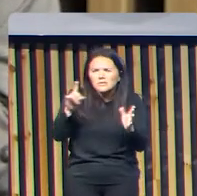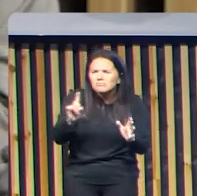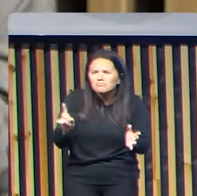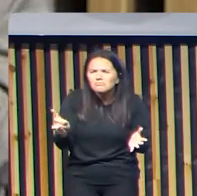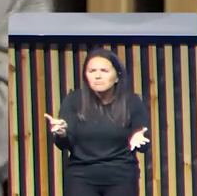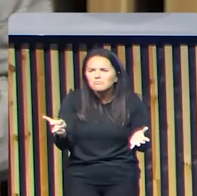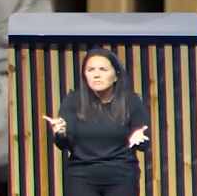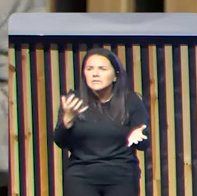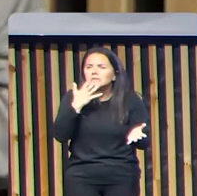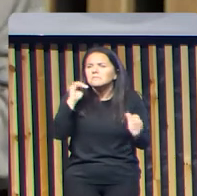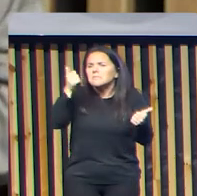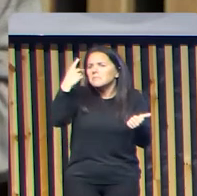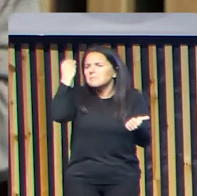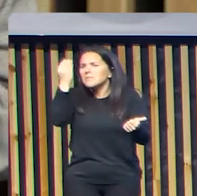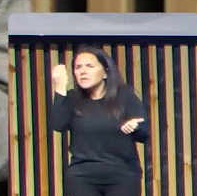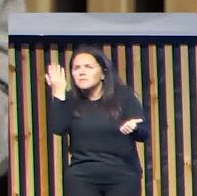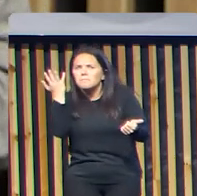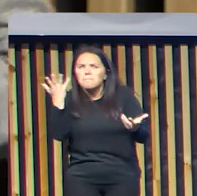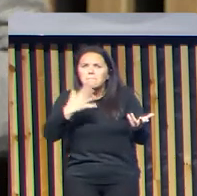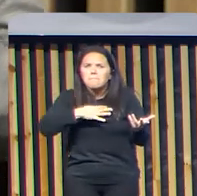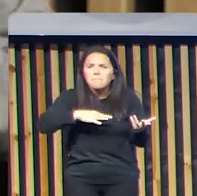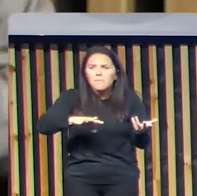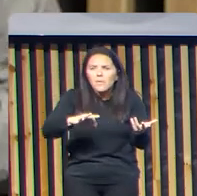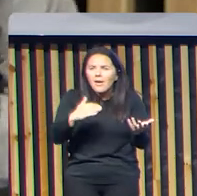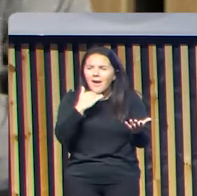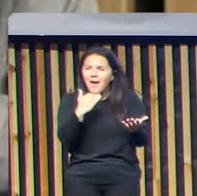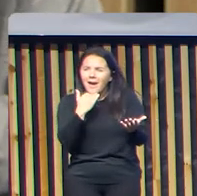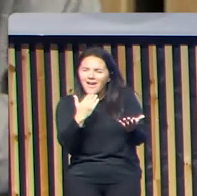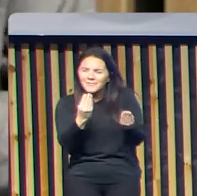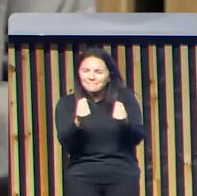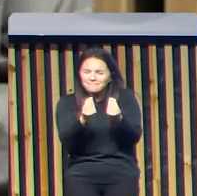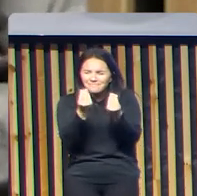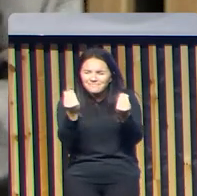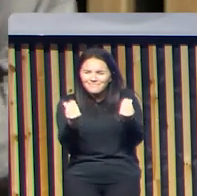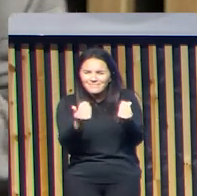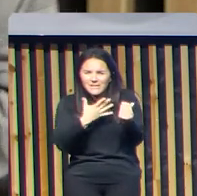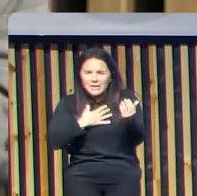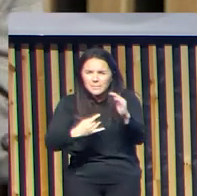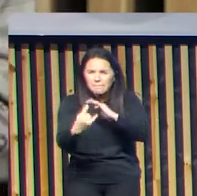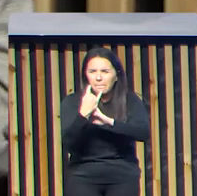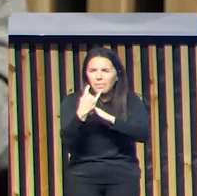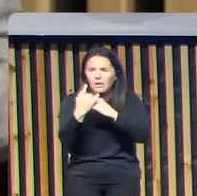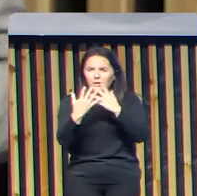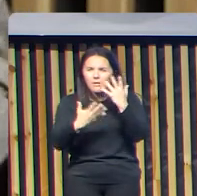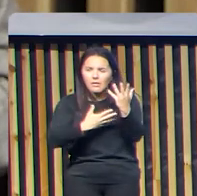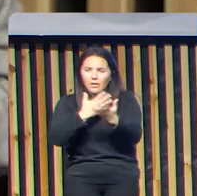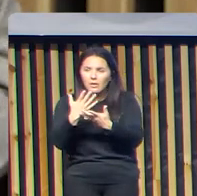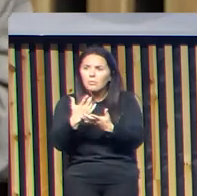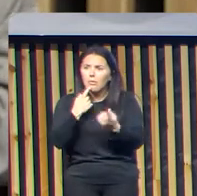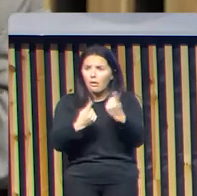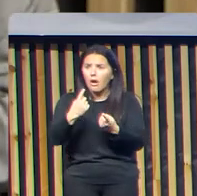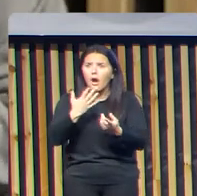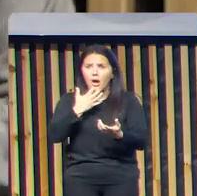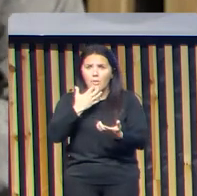Y si pensamos que quizá hay una intención de engañarnos o manipularnos porque ejemplos hay